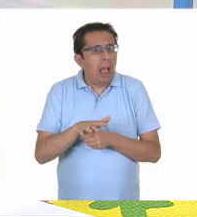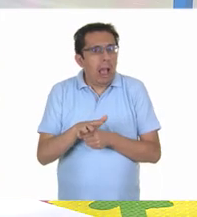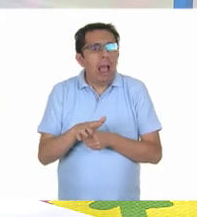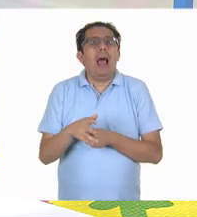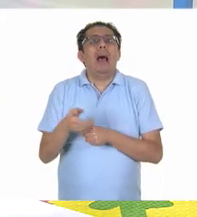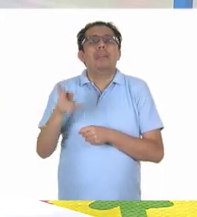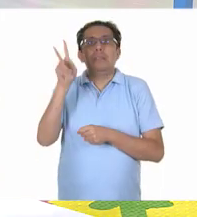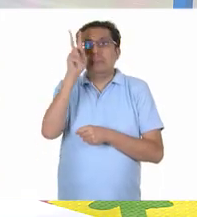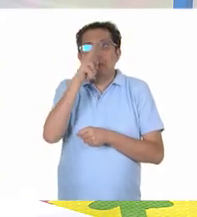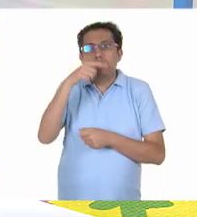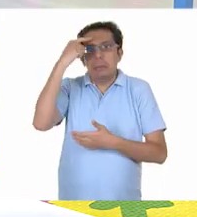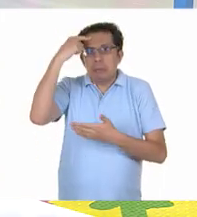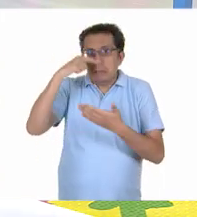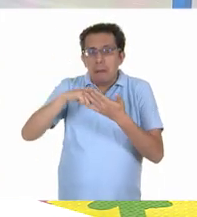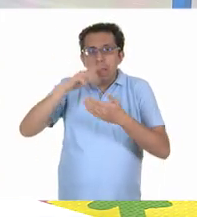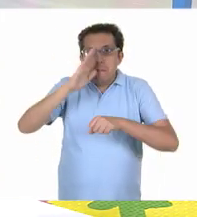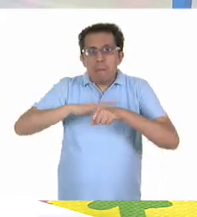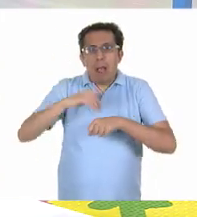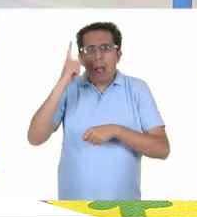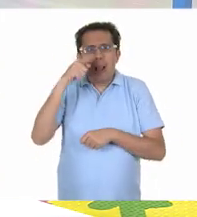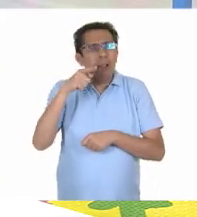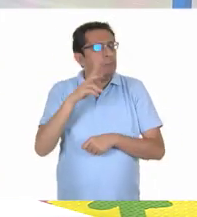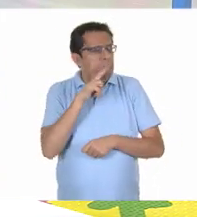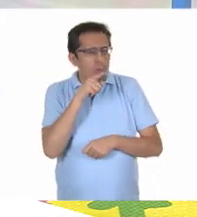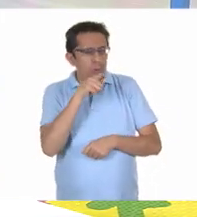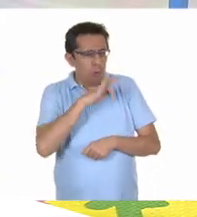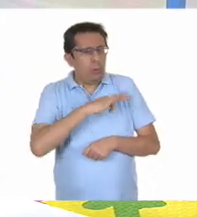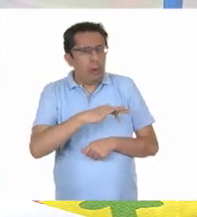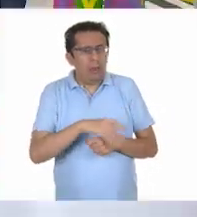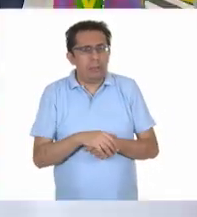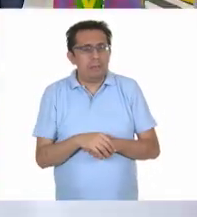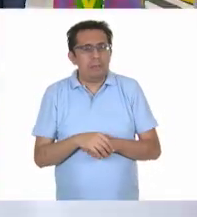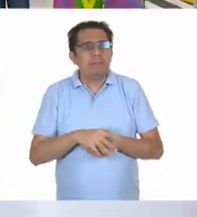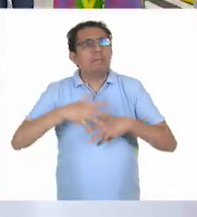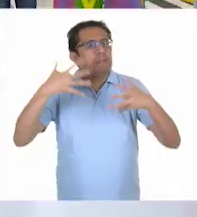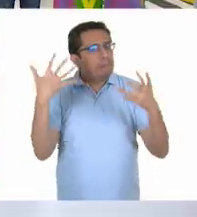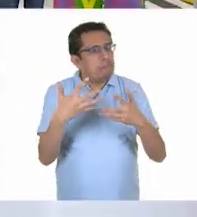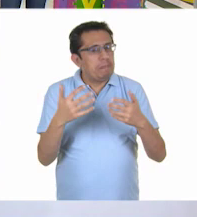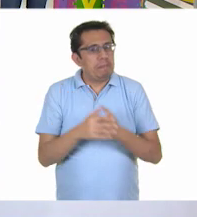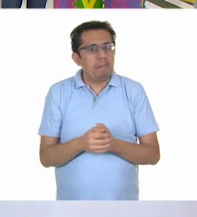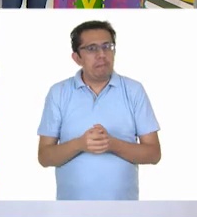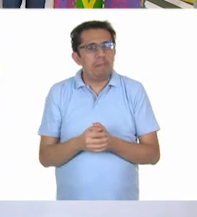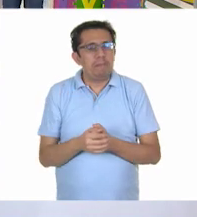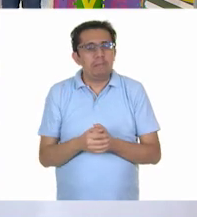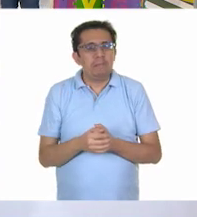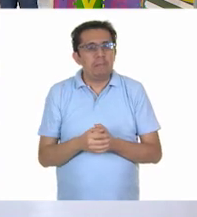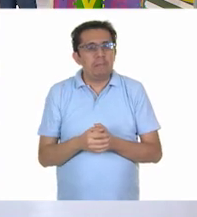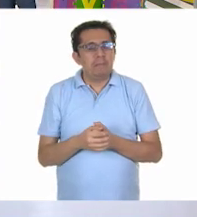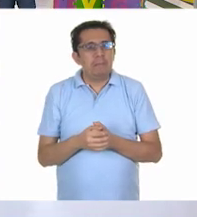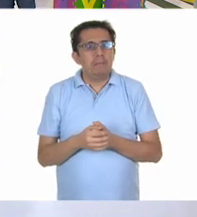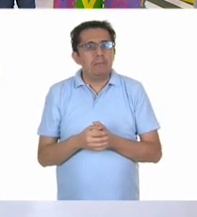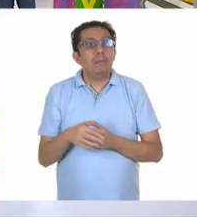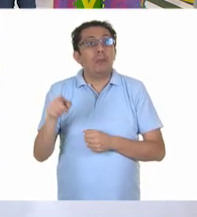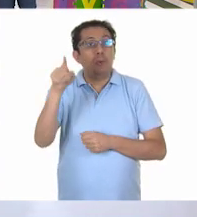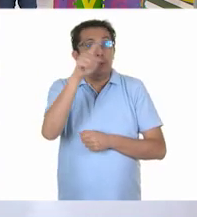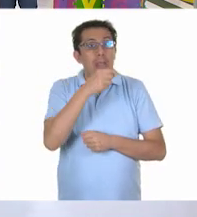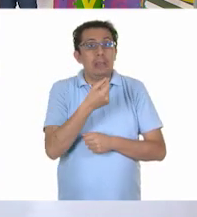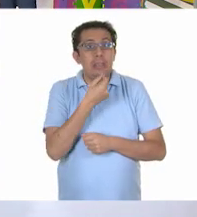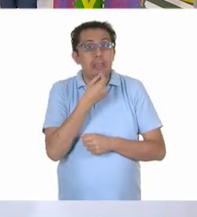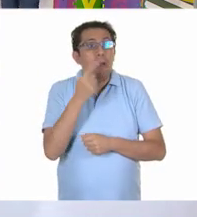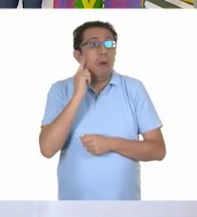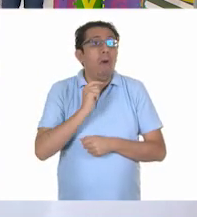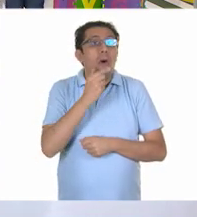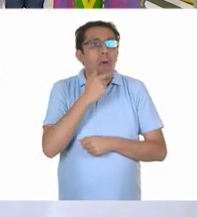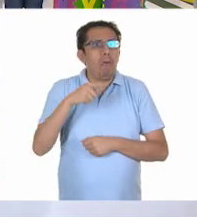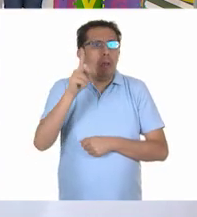cuál era? ¡Una serpiente! Esa creo que está más difícil. ¡Tú puedes! A ver... Vamos a hacerlo. A ver...